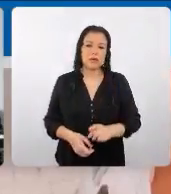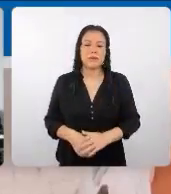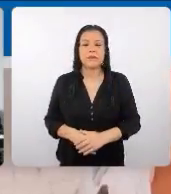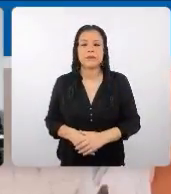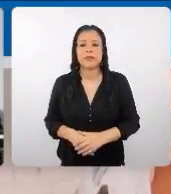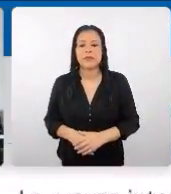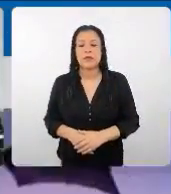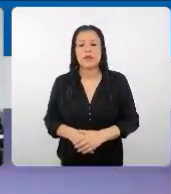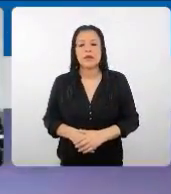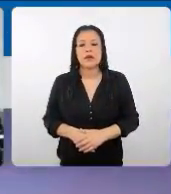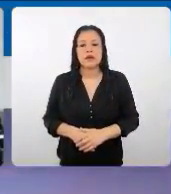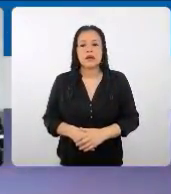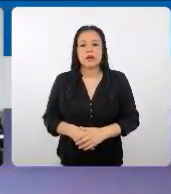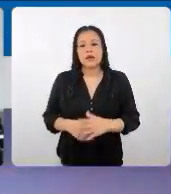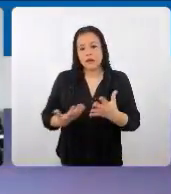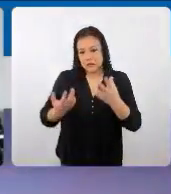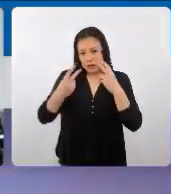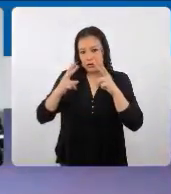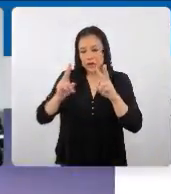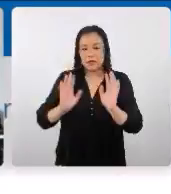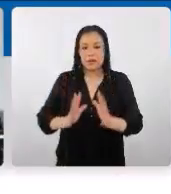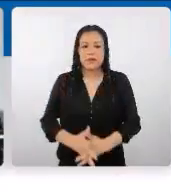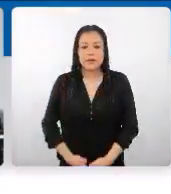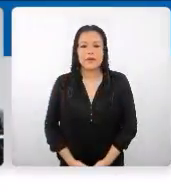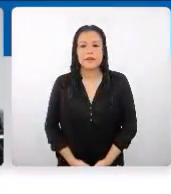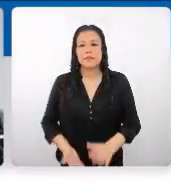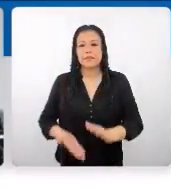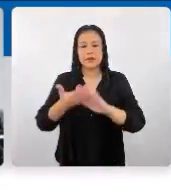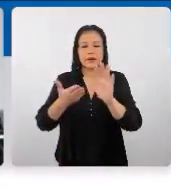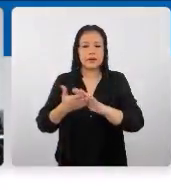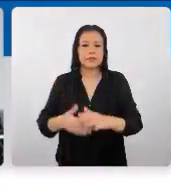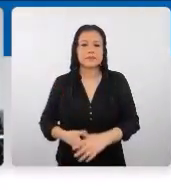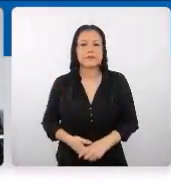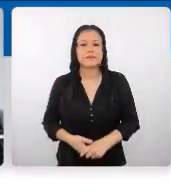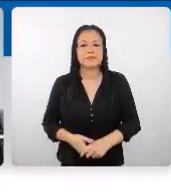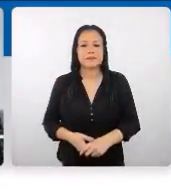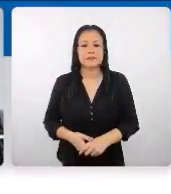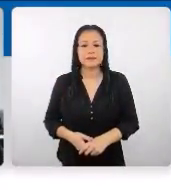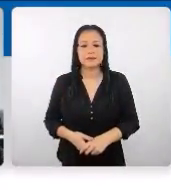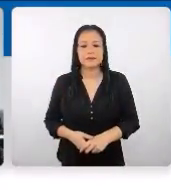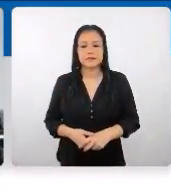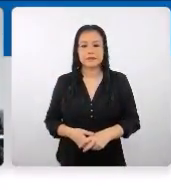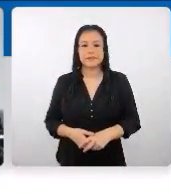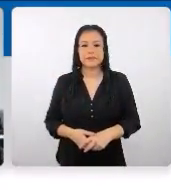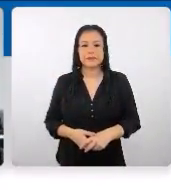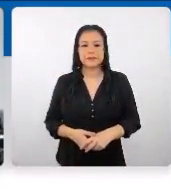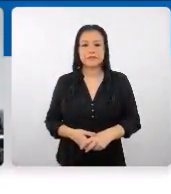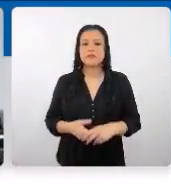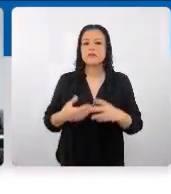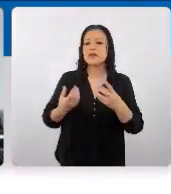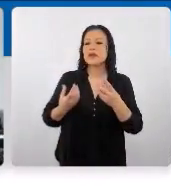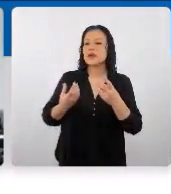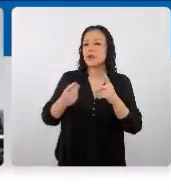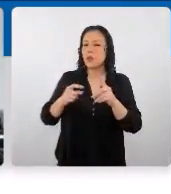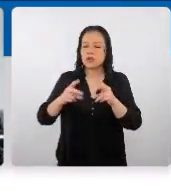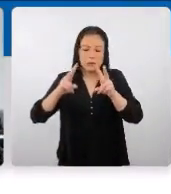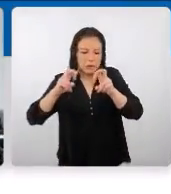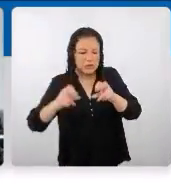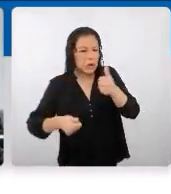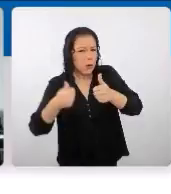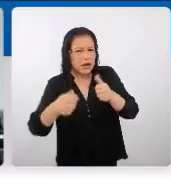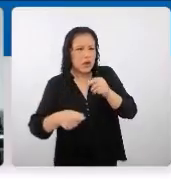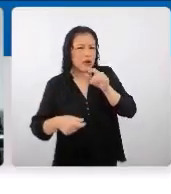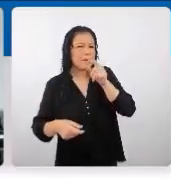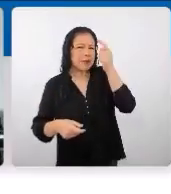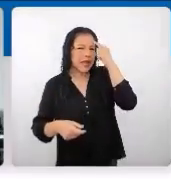2021. ¿Ok? Eso es lo que tenemos. Uy, perdón. Y al indagar en la percepción de seguridad que